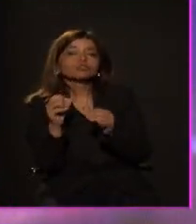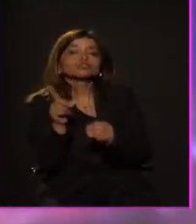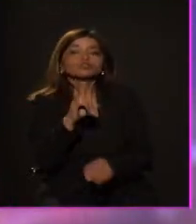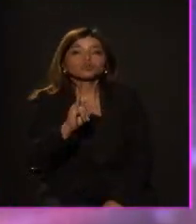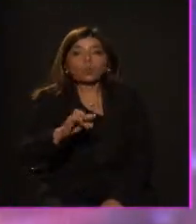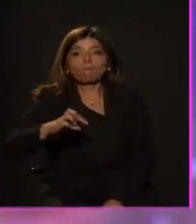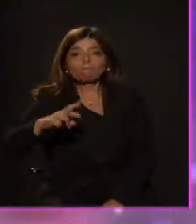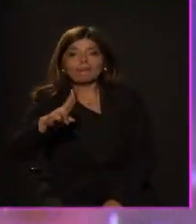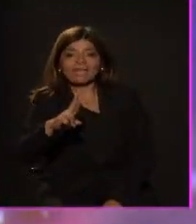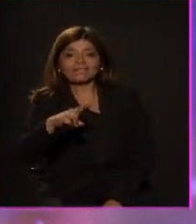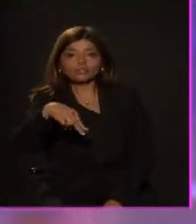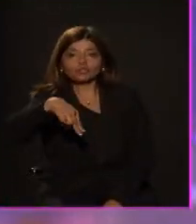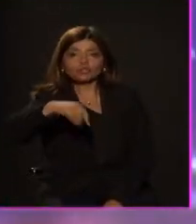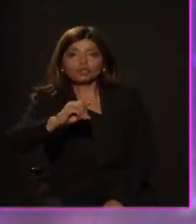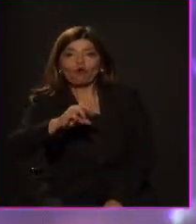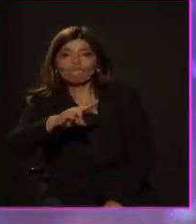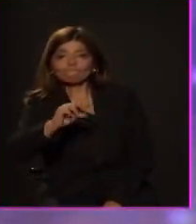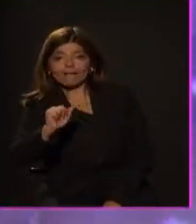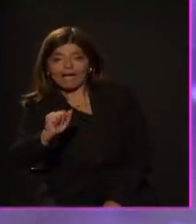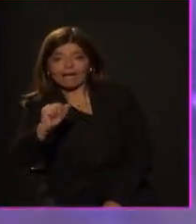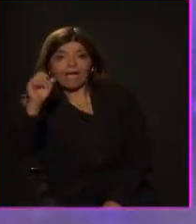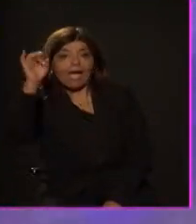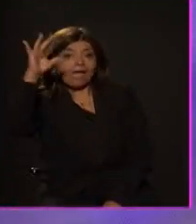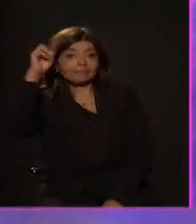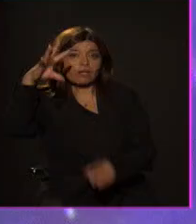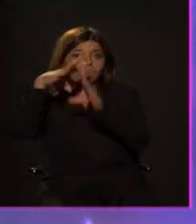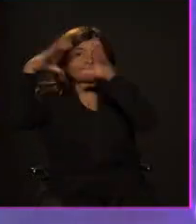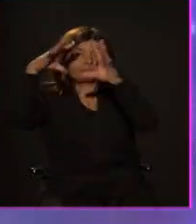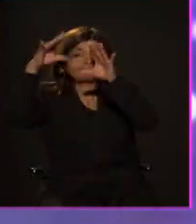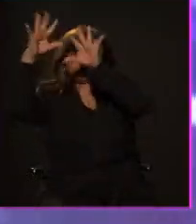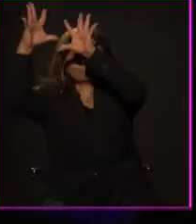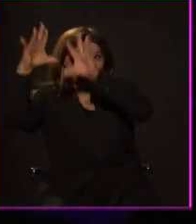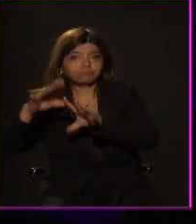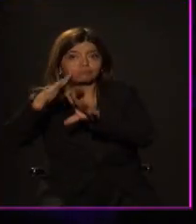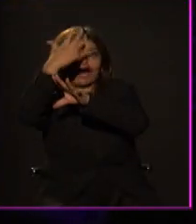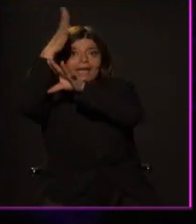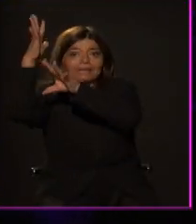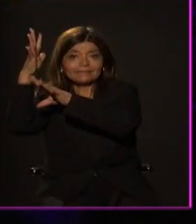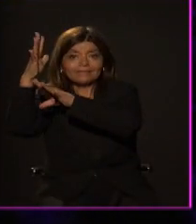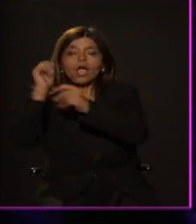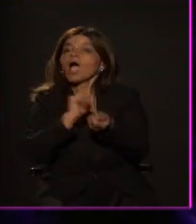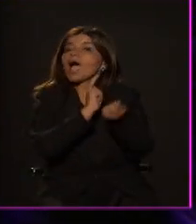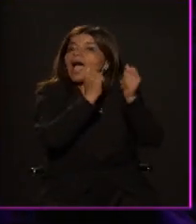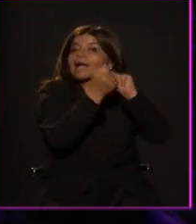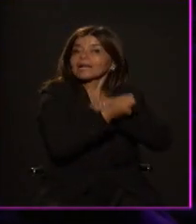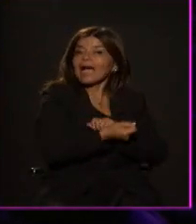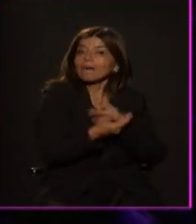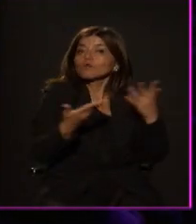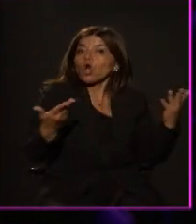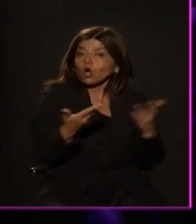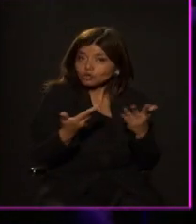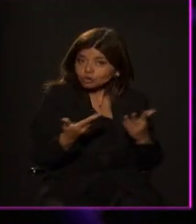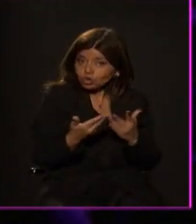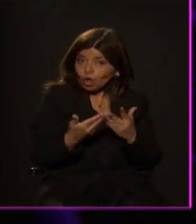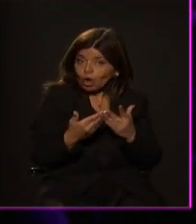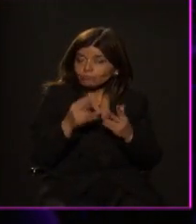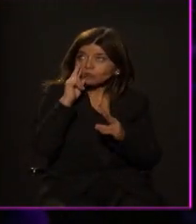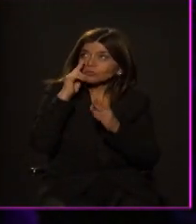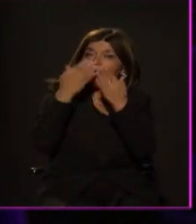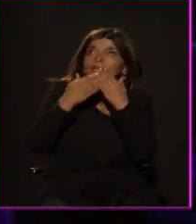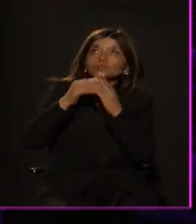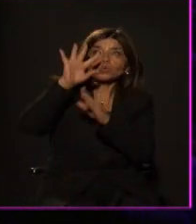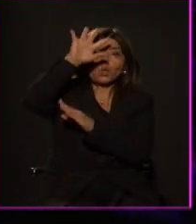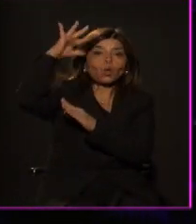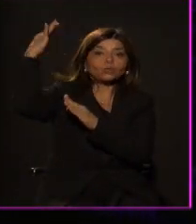se ocurría un supernova una vez al año, qué sé yo. Entonces esto claramente ha cambiado la forma de hacer astronomía. Y lo que a mí más me interesa es